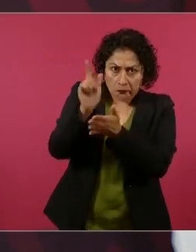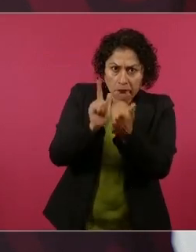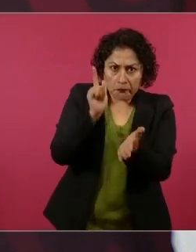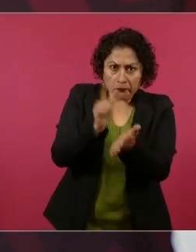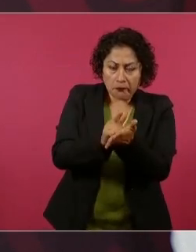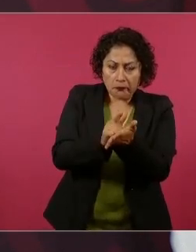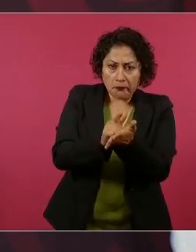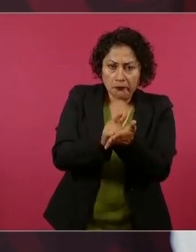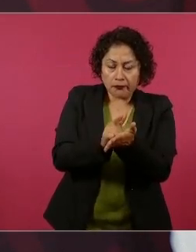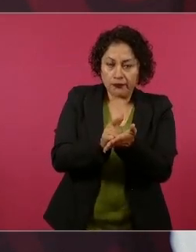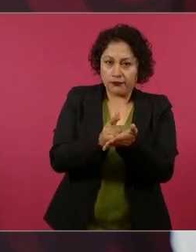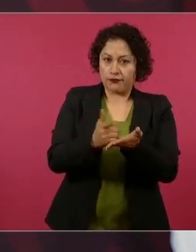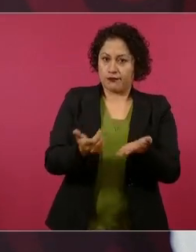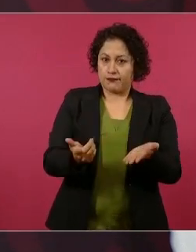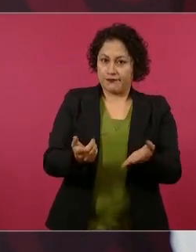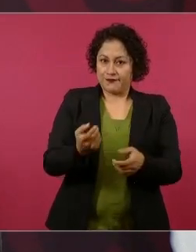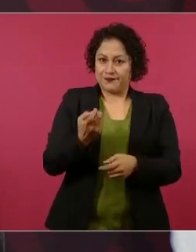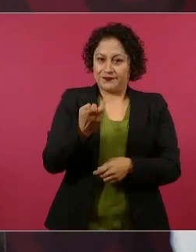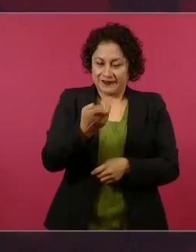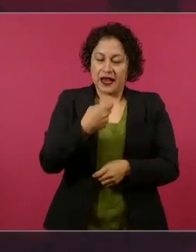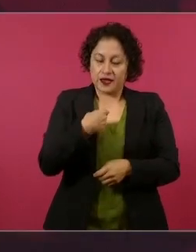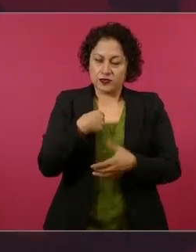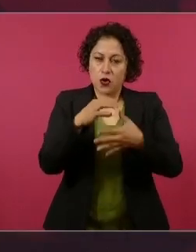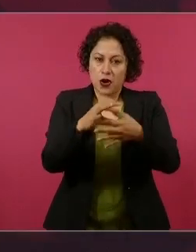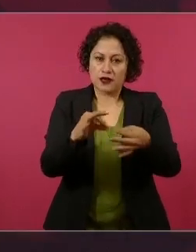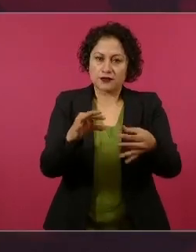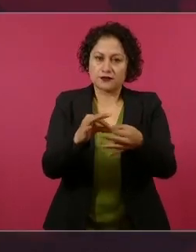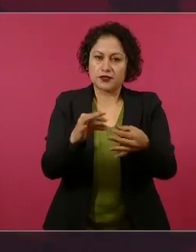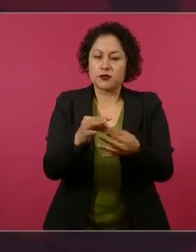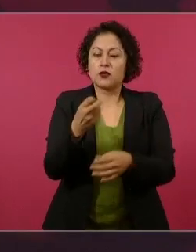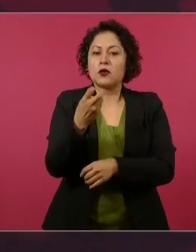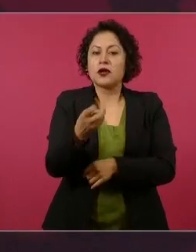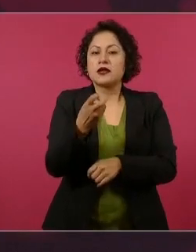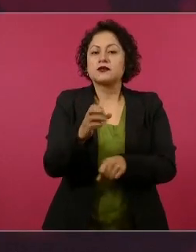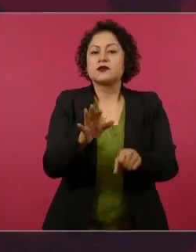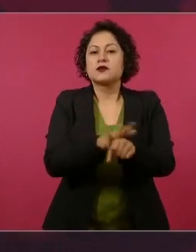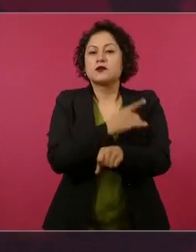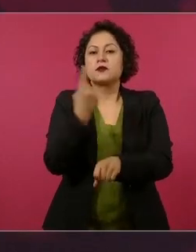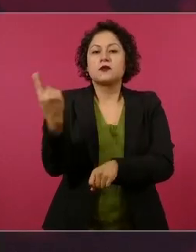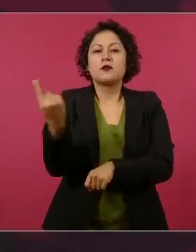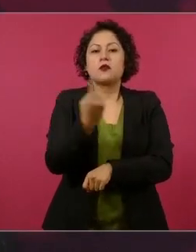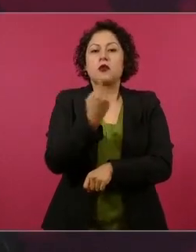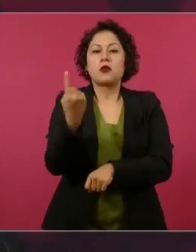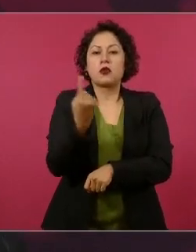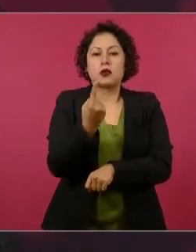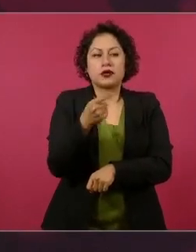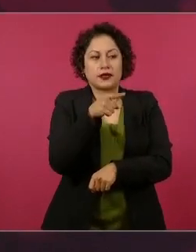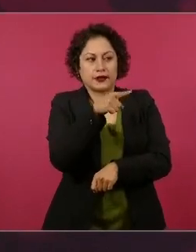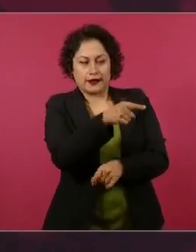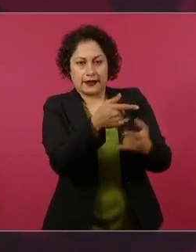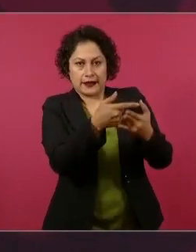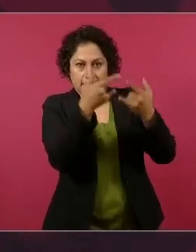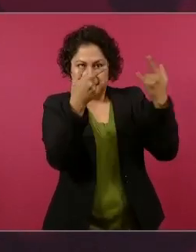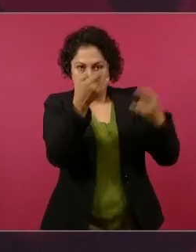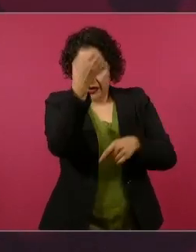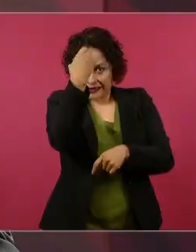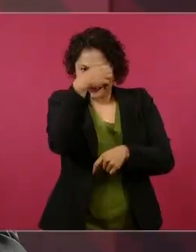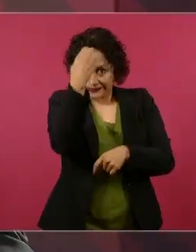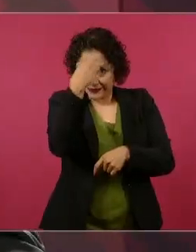¿Por qué digo todo esto? Porque esa inexperiencia y sobre todo ese